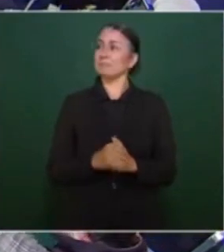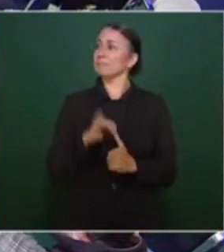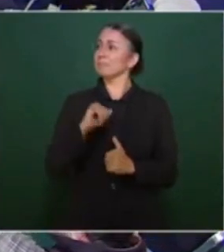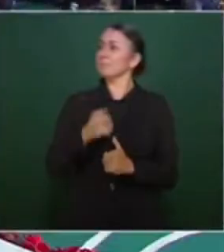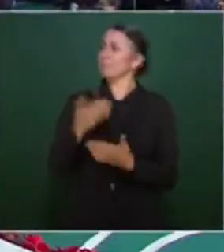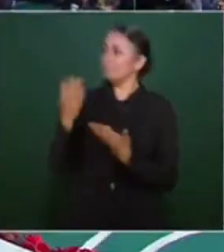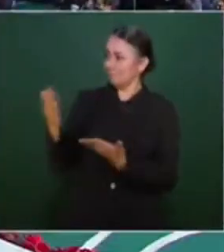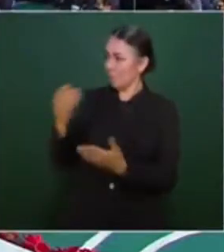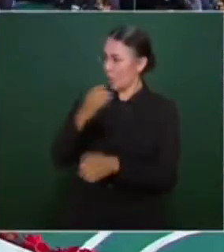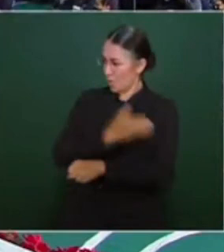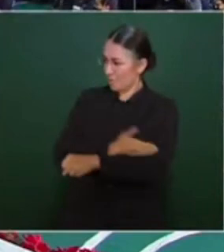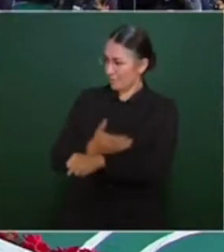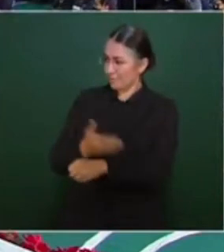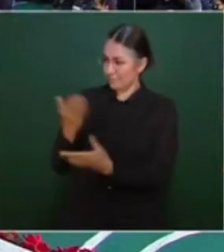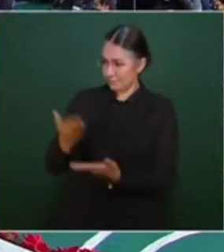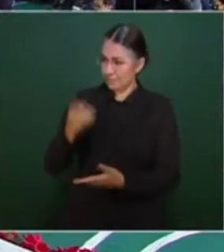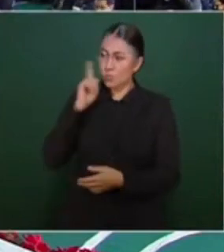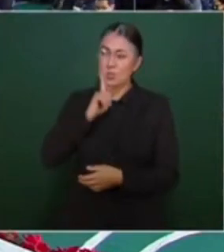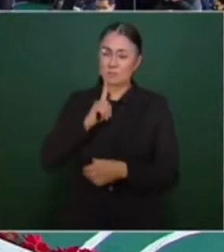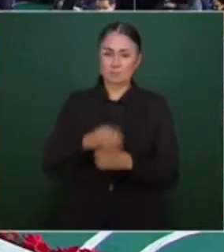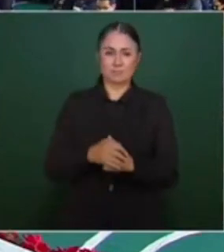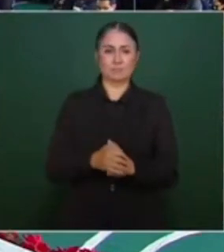A ver, la compañera.